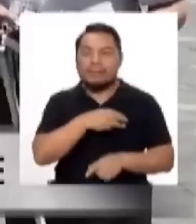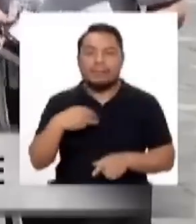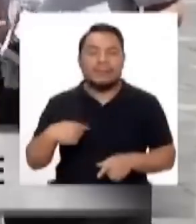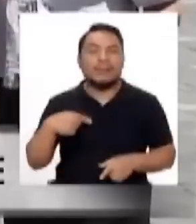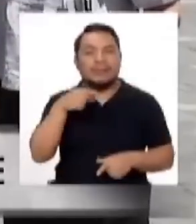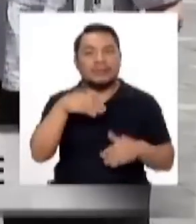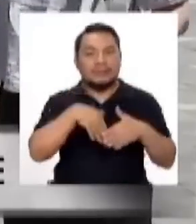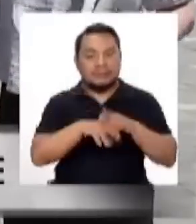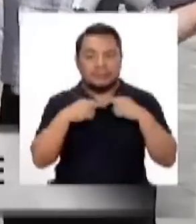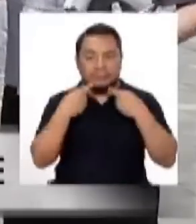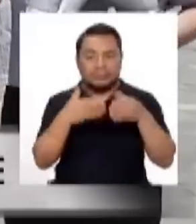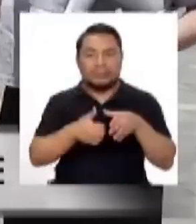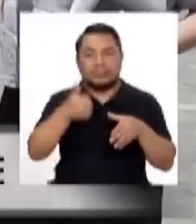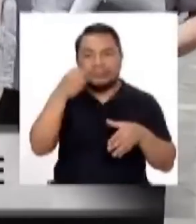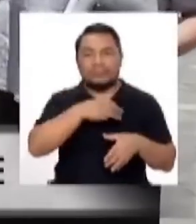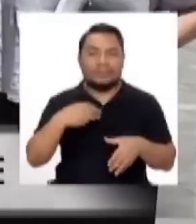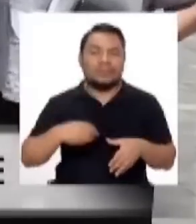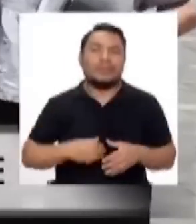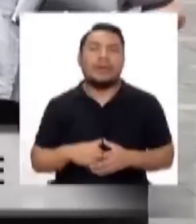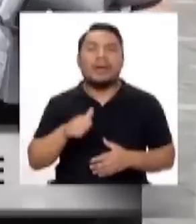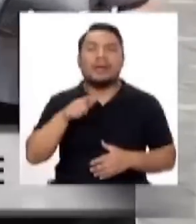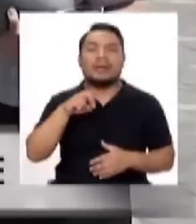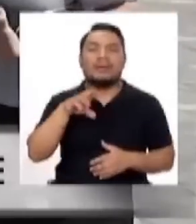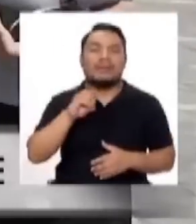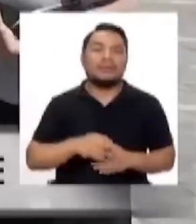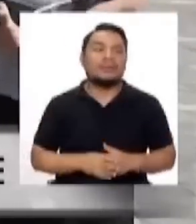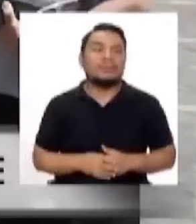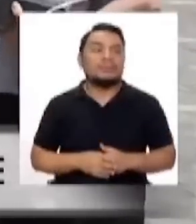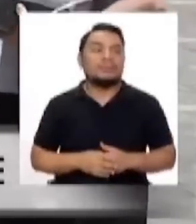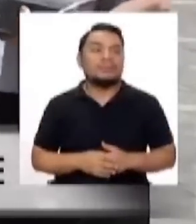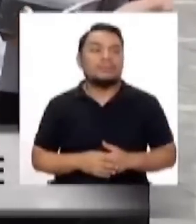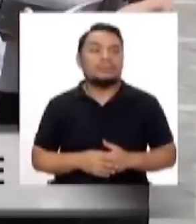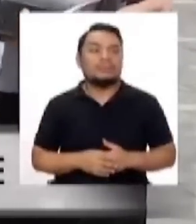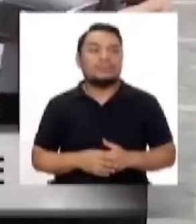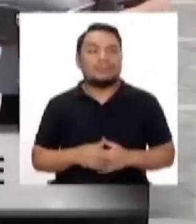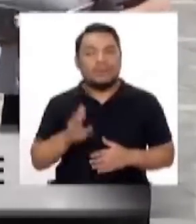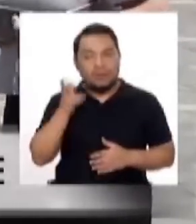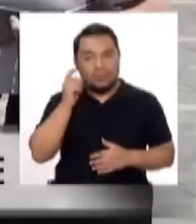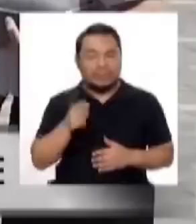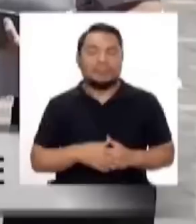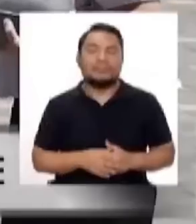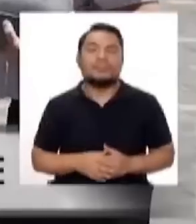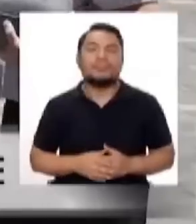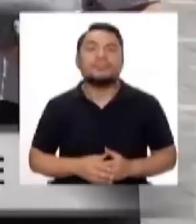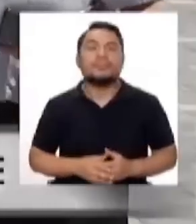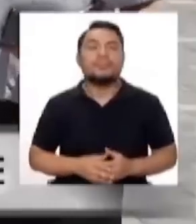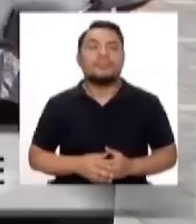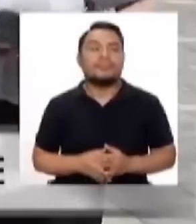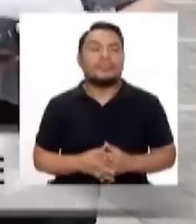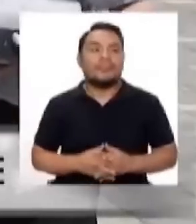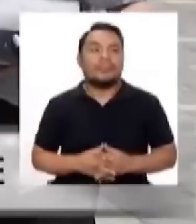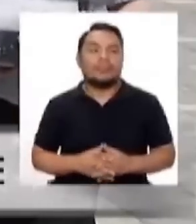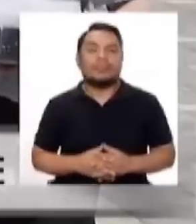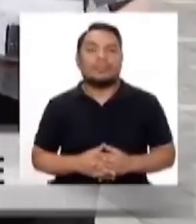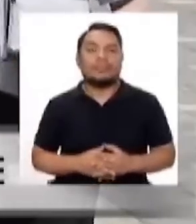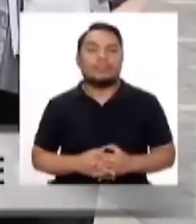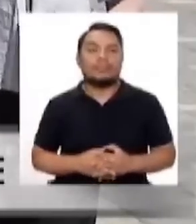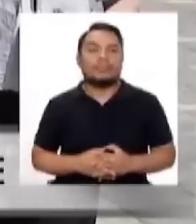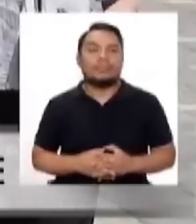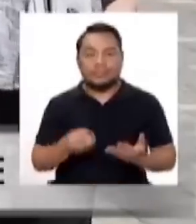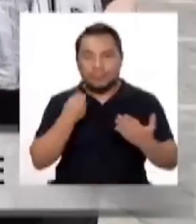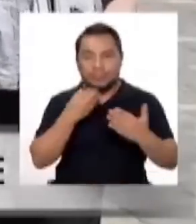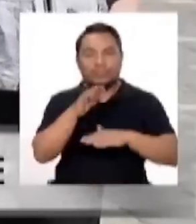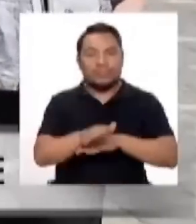y el jefe de gabinete Alberto Otárola. Vamos a escuchar entonces al presidente Alex González. Partido Demócrata